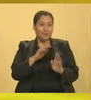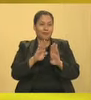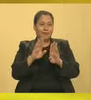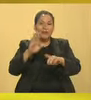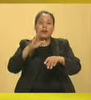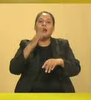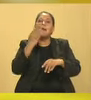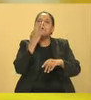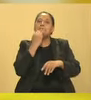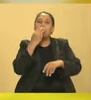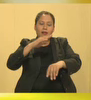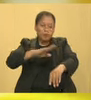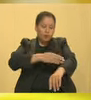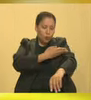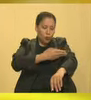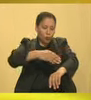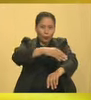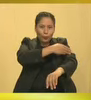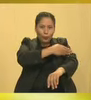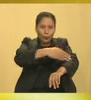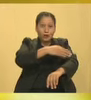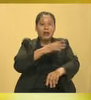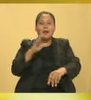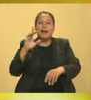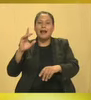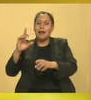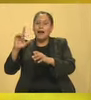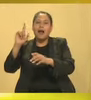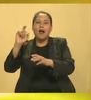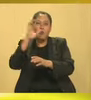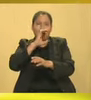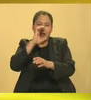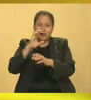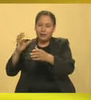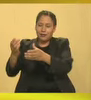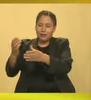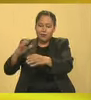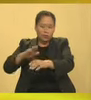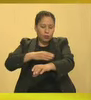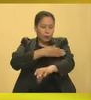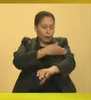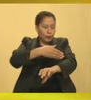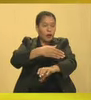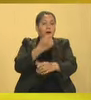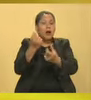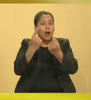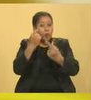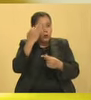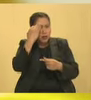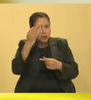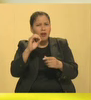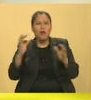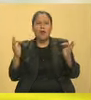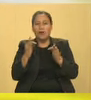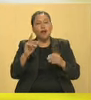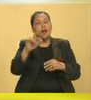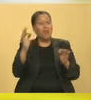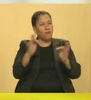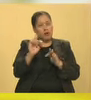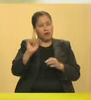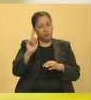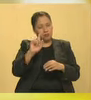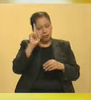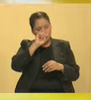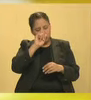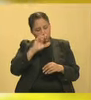Hay cera que verdaderamente la caliente es la más efectiva, ¿verdad? Hay una que es tibia y la fría. La fría no la recomiendo mucho